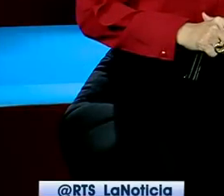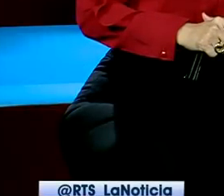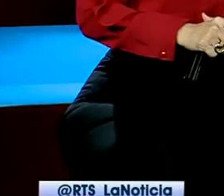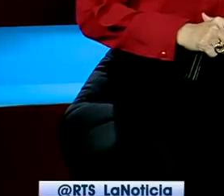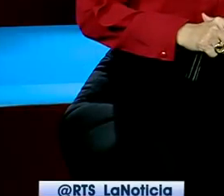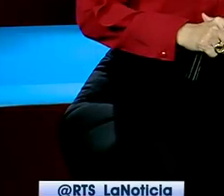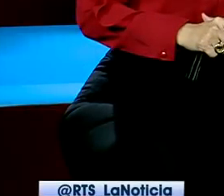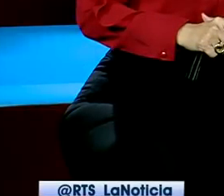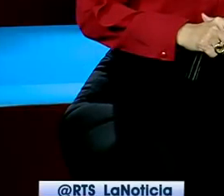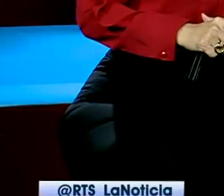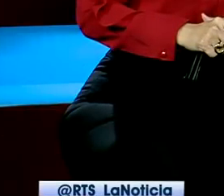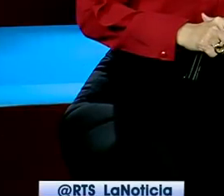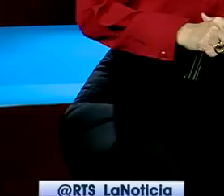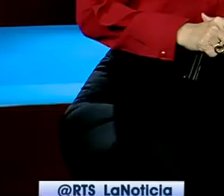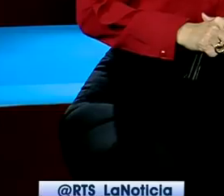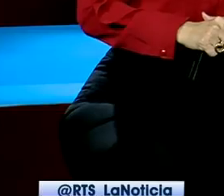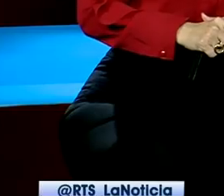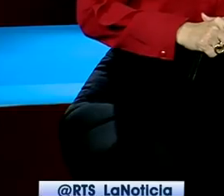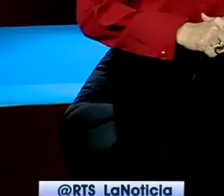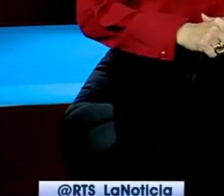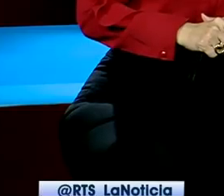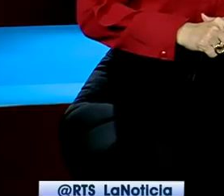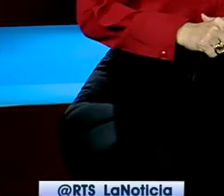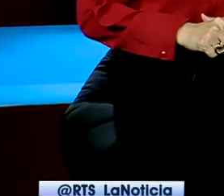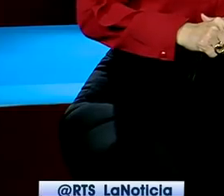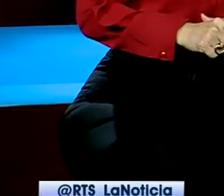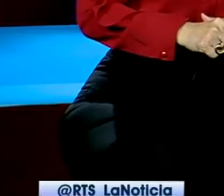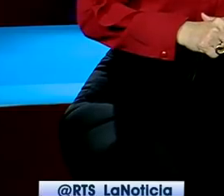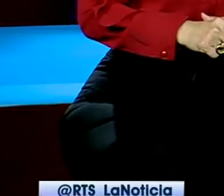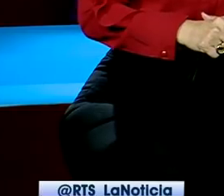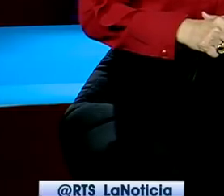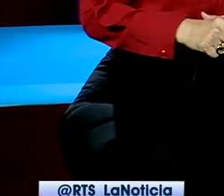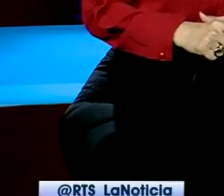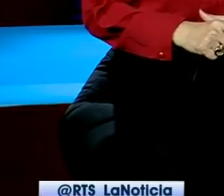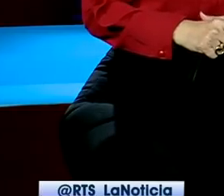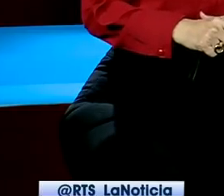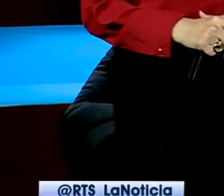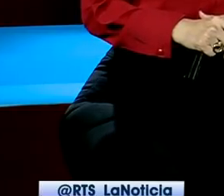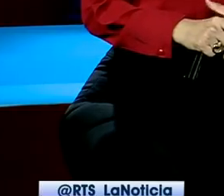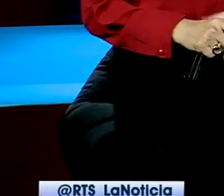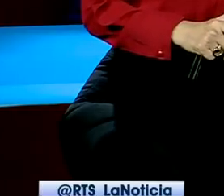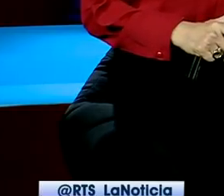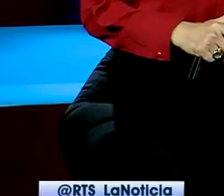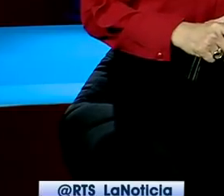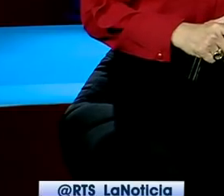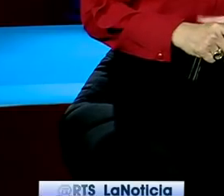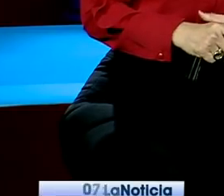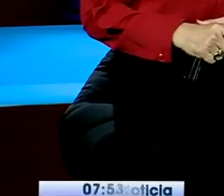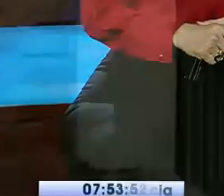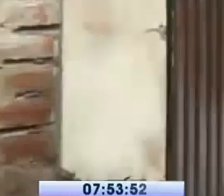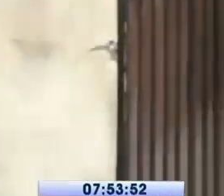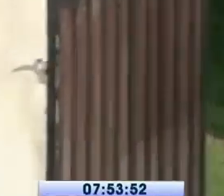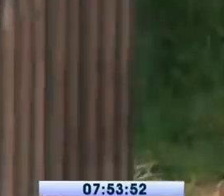quitó la vida tras caer en depresión. La fiscalía y criminalística están investigando este caso.